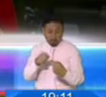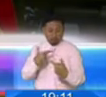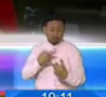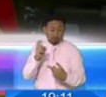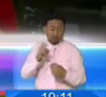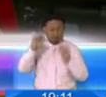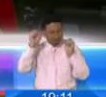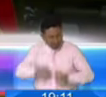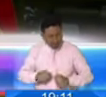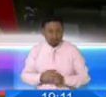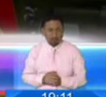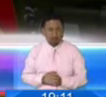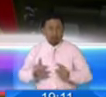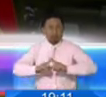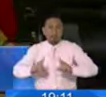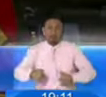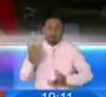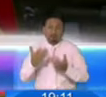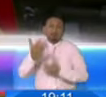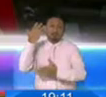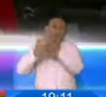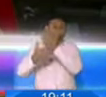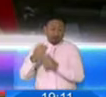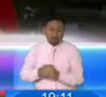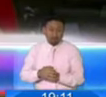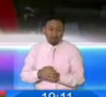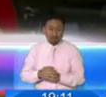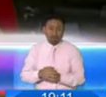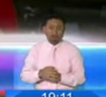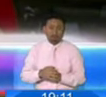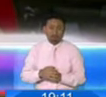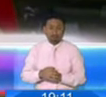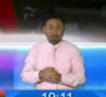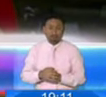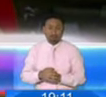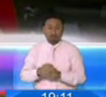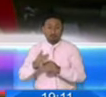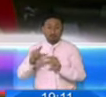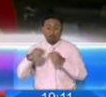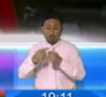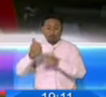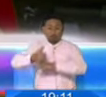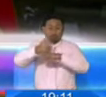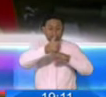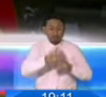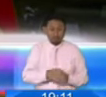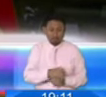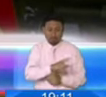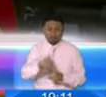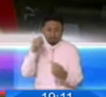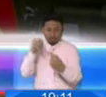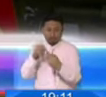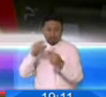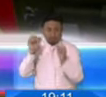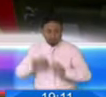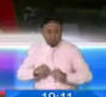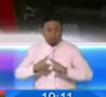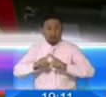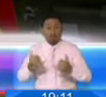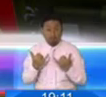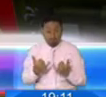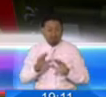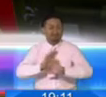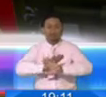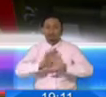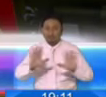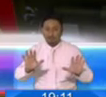necesario, sí. A lo mejor en ese tiempo decirles a los poderes fácticos cómo se estaban comportando irregularmente, sí, pero ya no hace